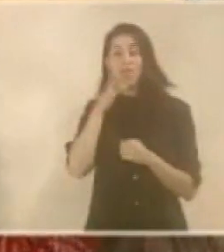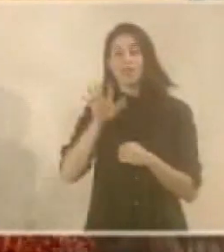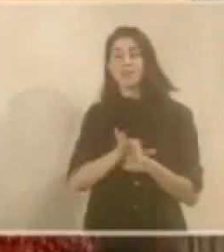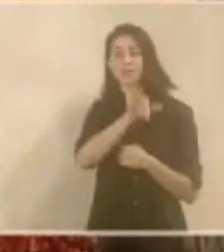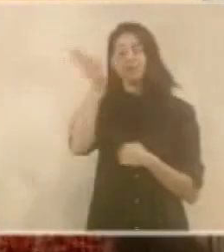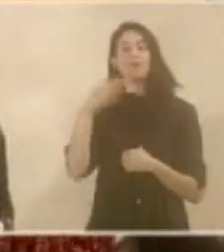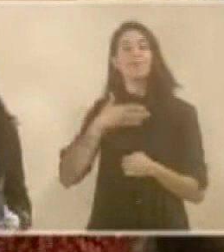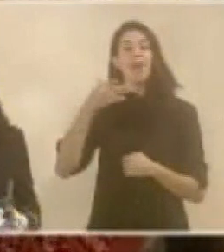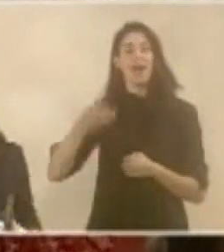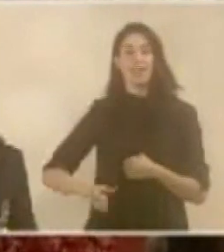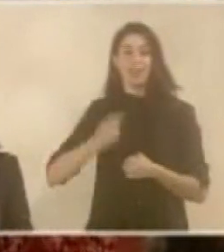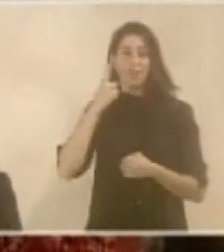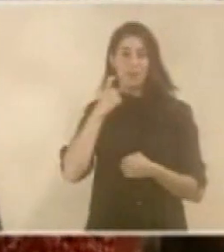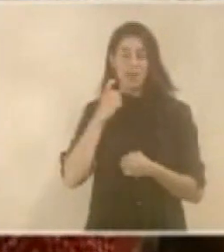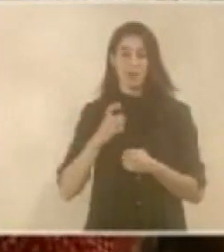alcalde de Almería.